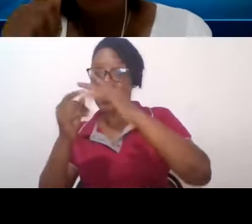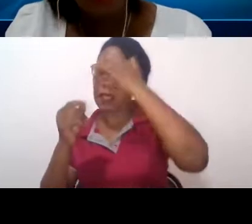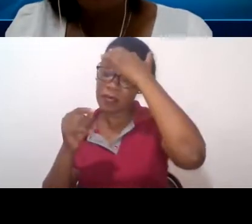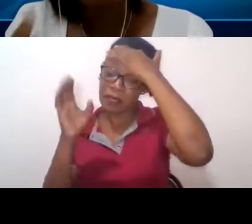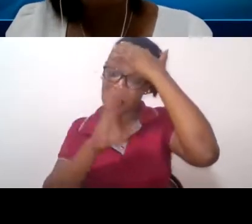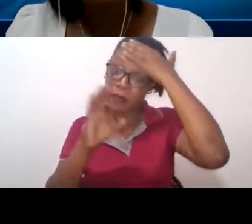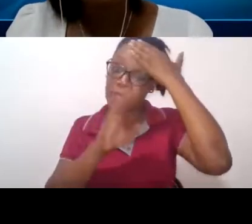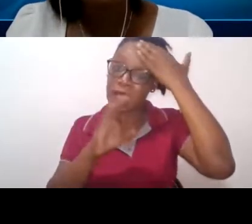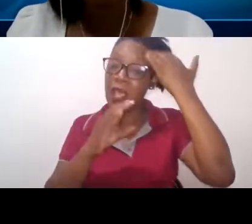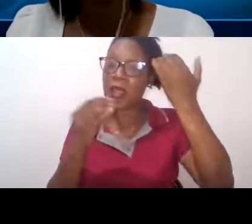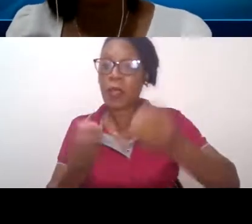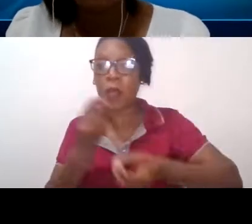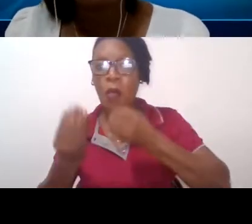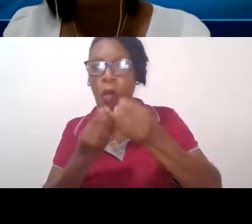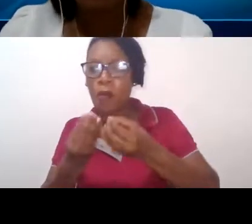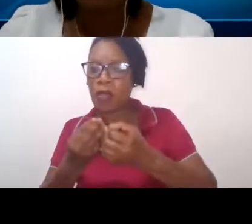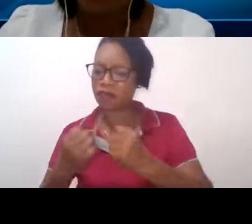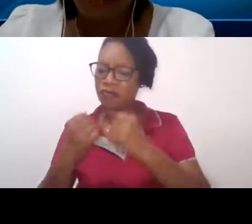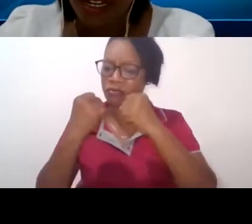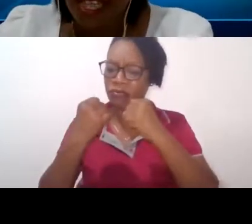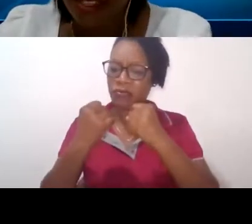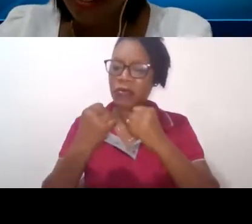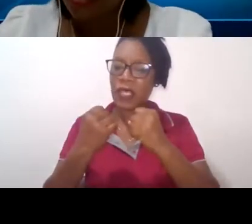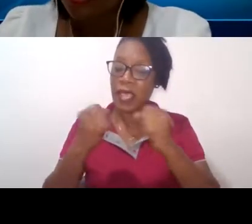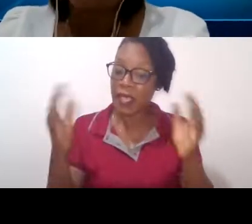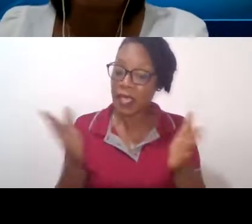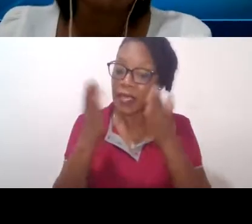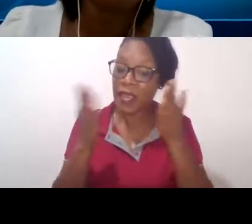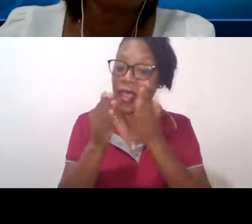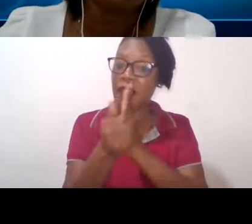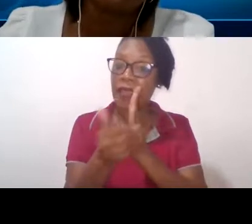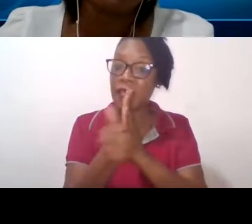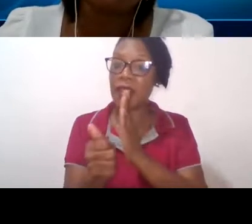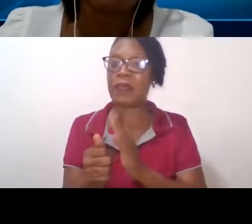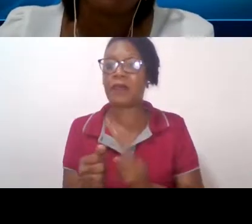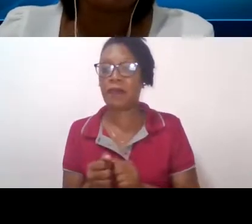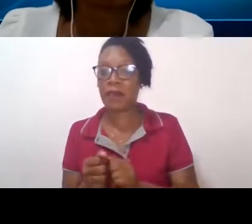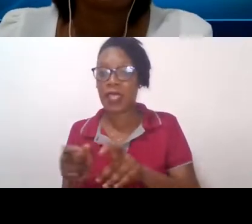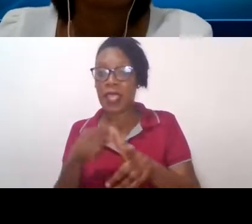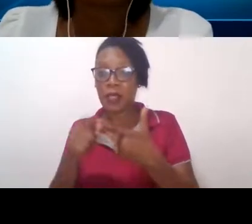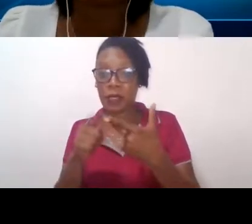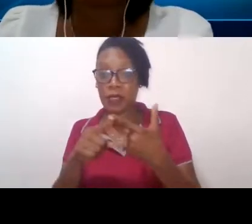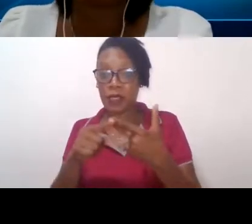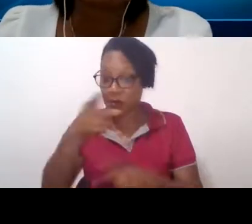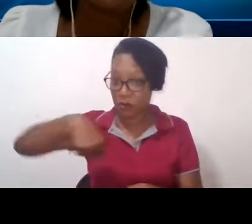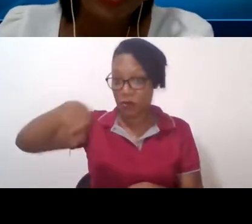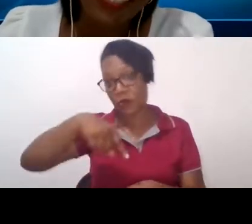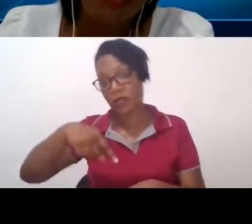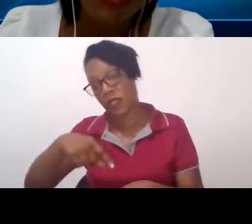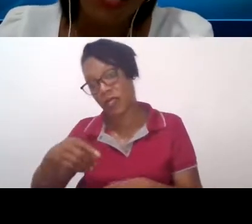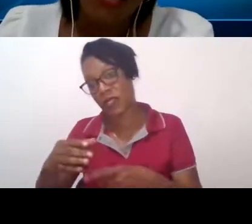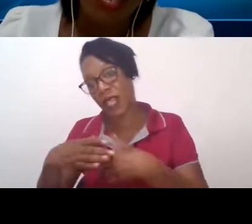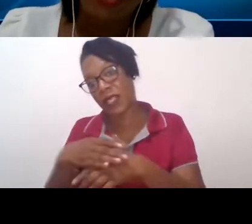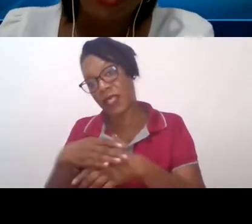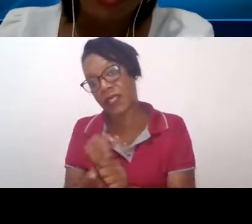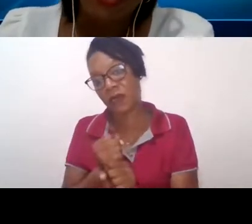potenciar cada una de ellas y empecemos a generar habilidades. Y esto es lo que nosotros hacemos, en la magia que nosotros